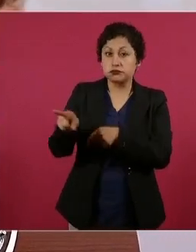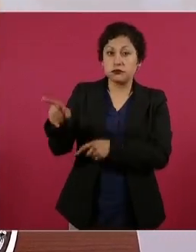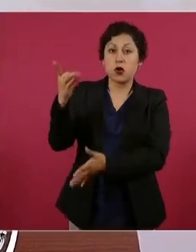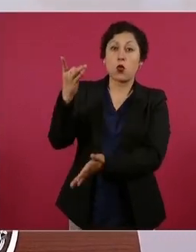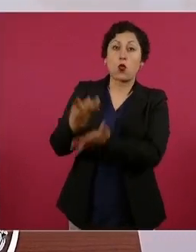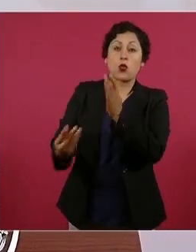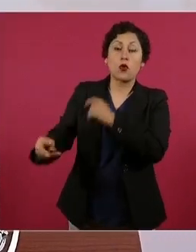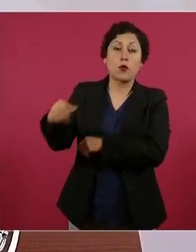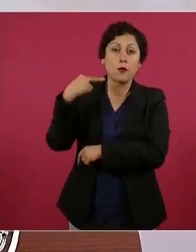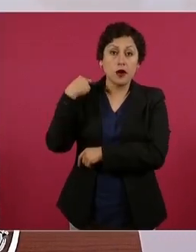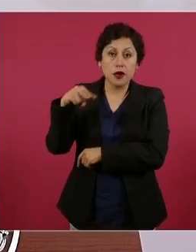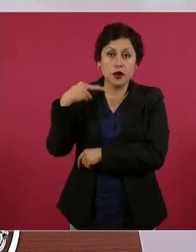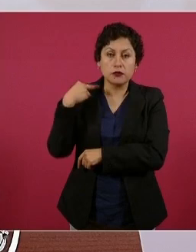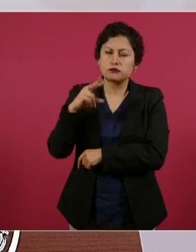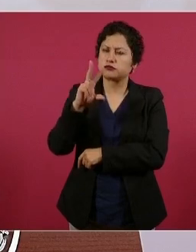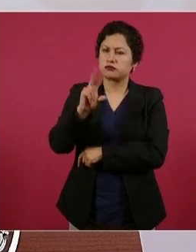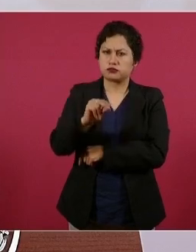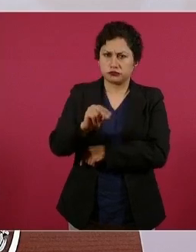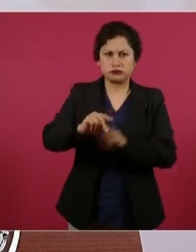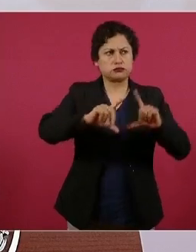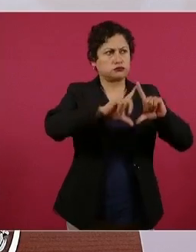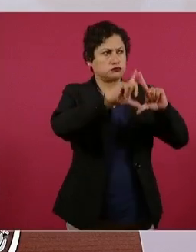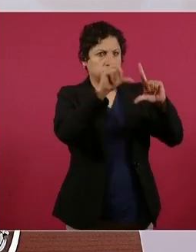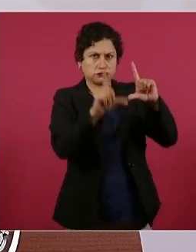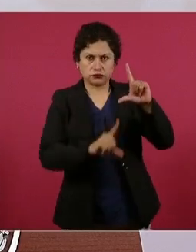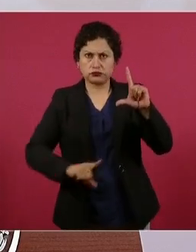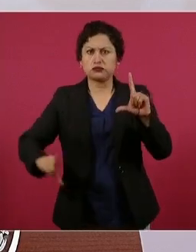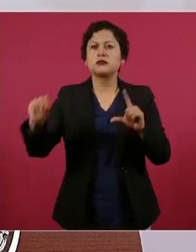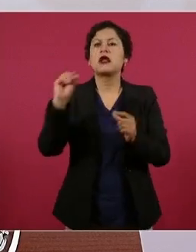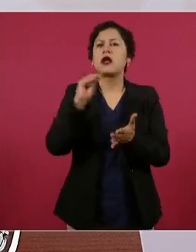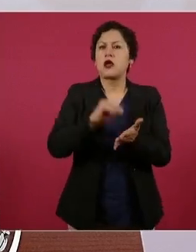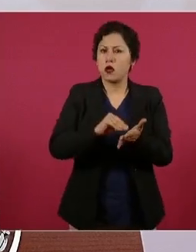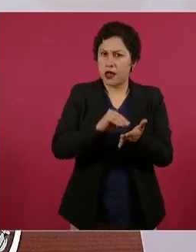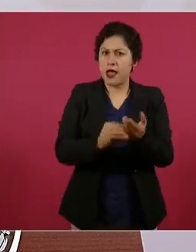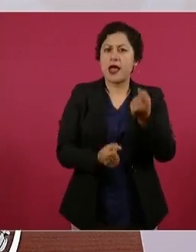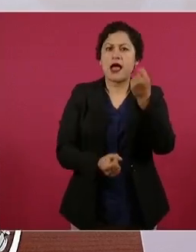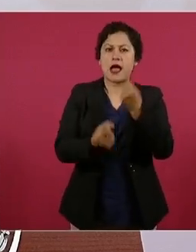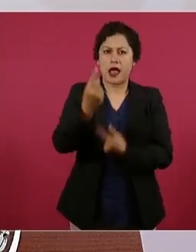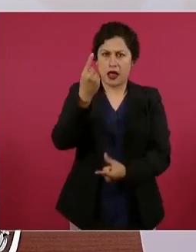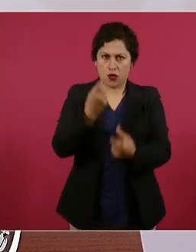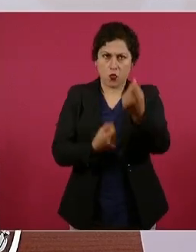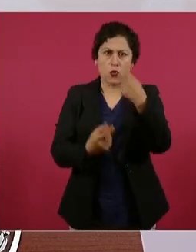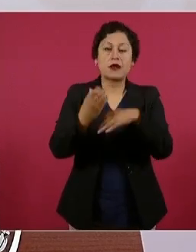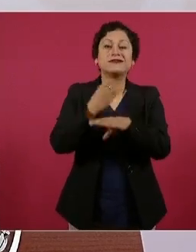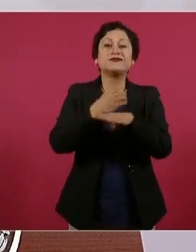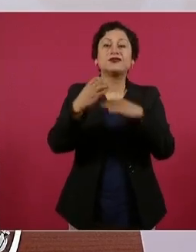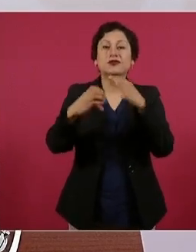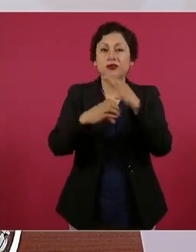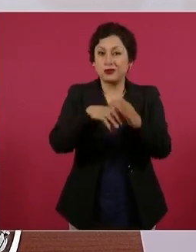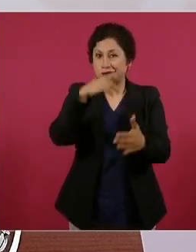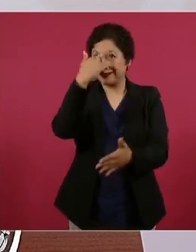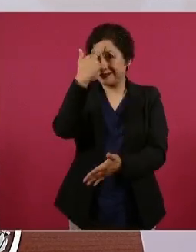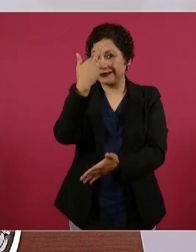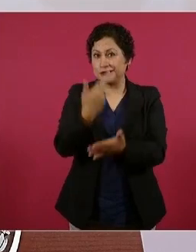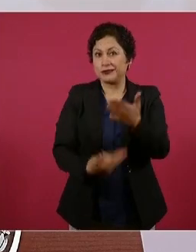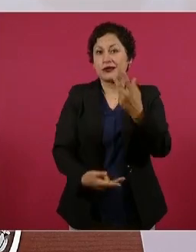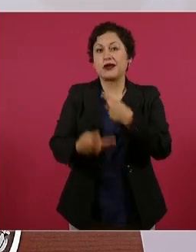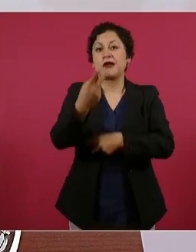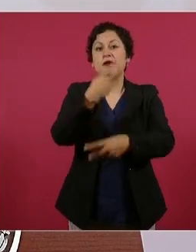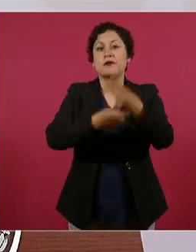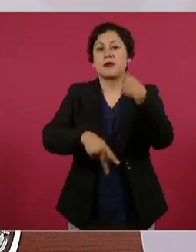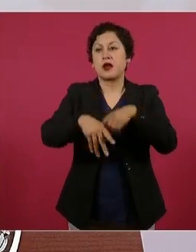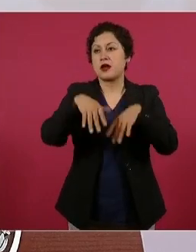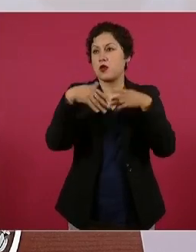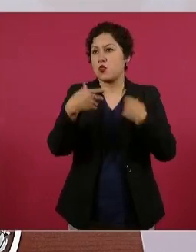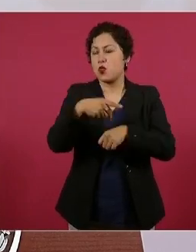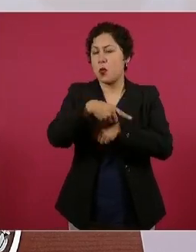a nivel nacional, que dañan mucho y